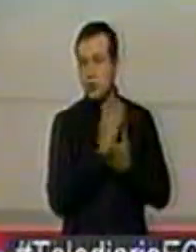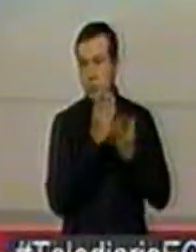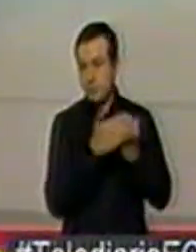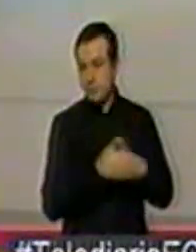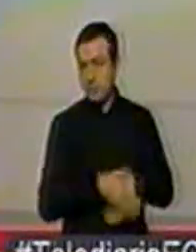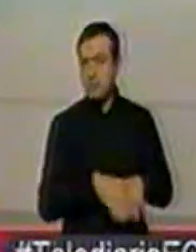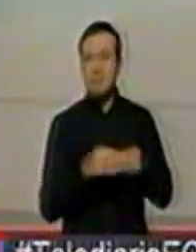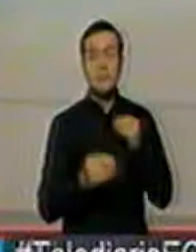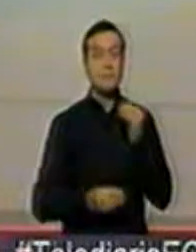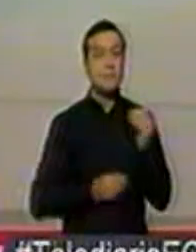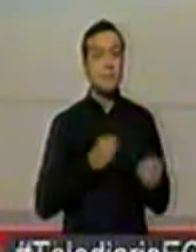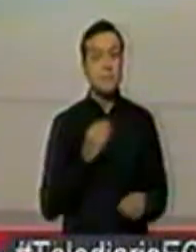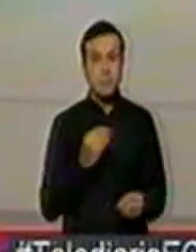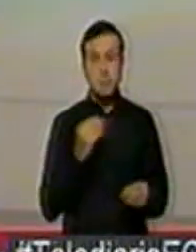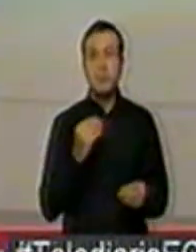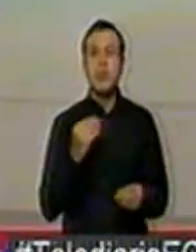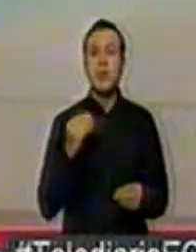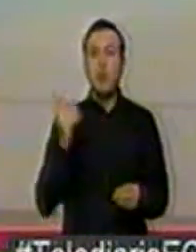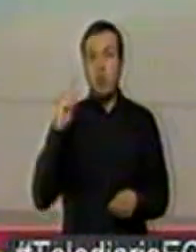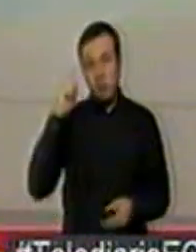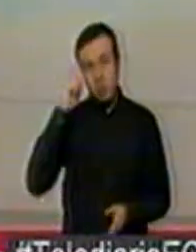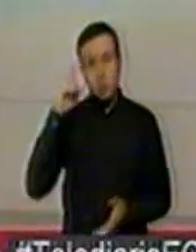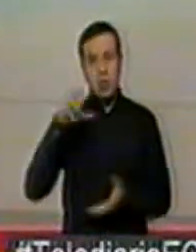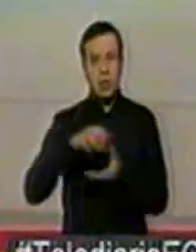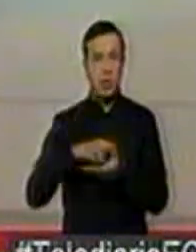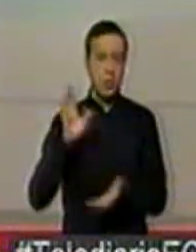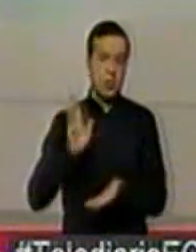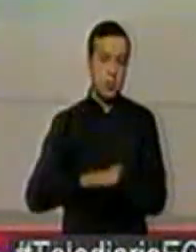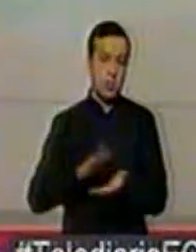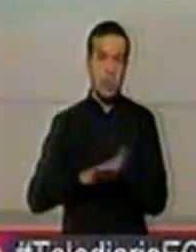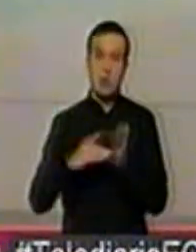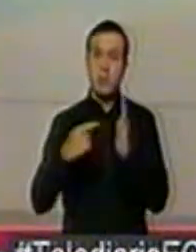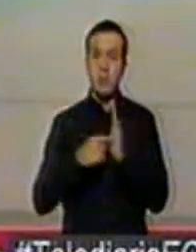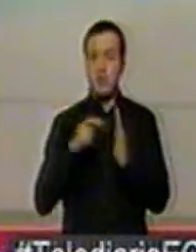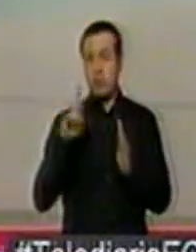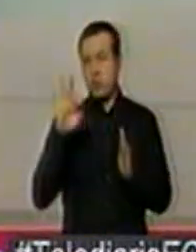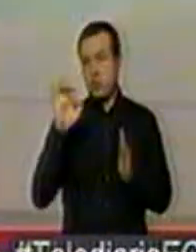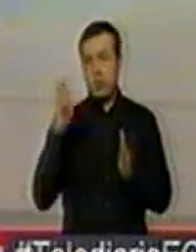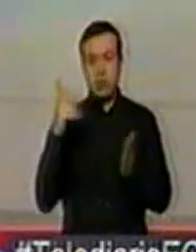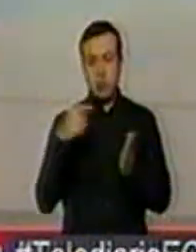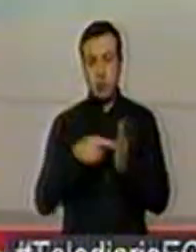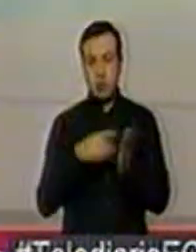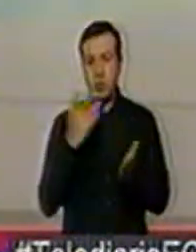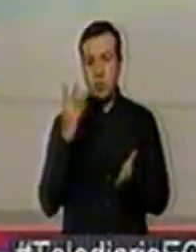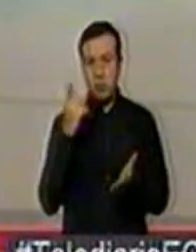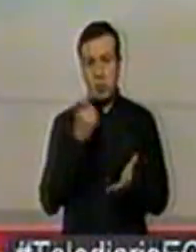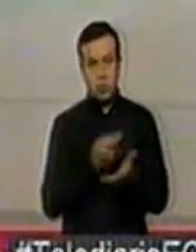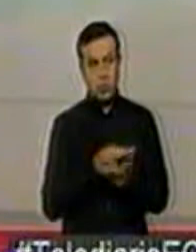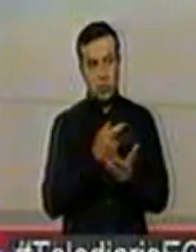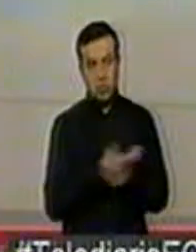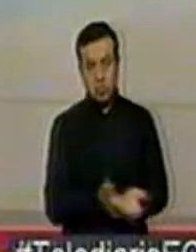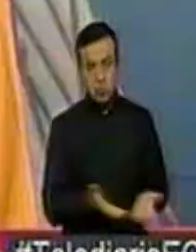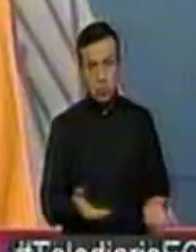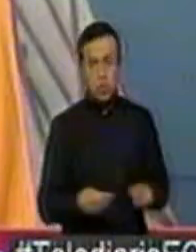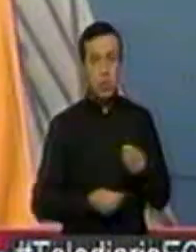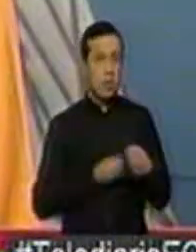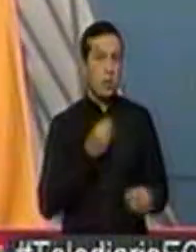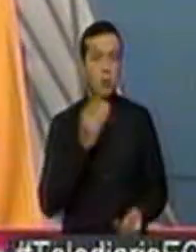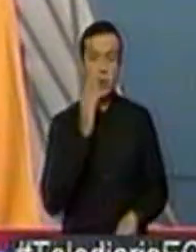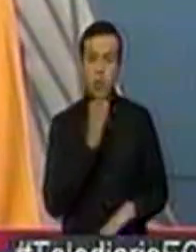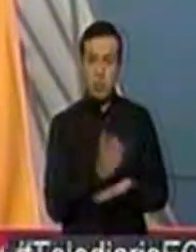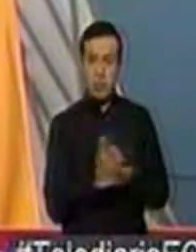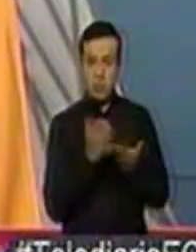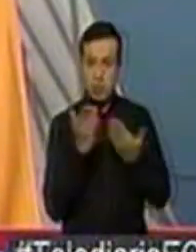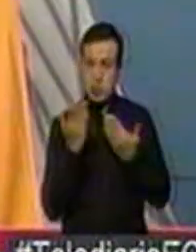y entonces sigue el estado cobrando entonces ya lo he puesto a la renta pues el impuesto al patrimonio y ahora como evitar también